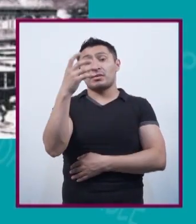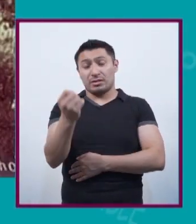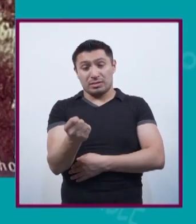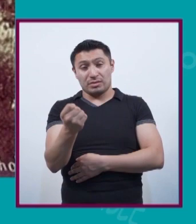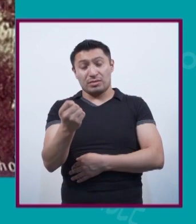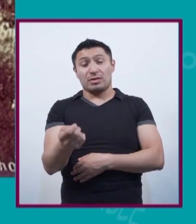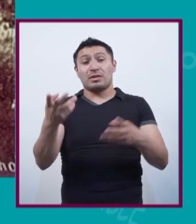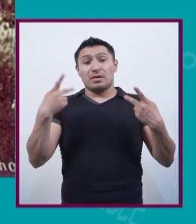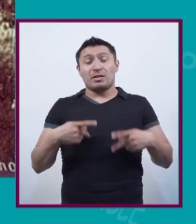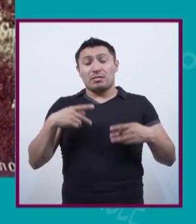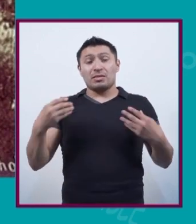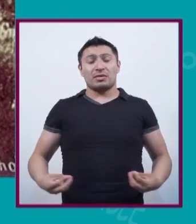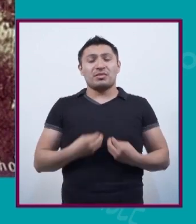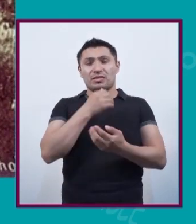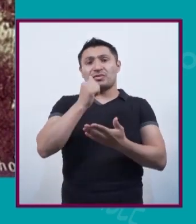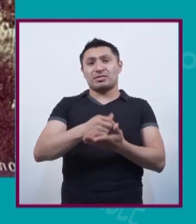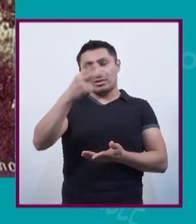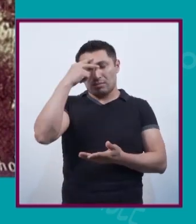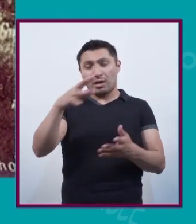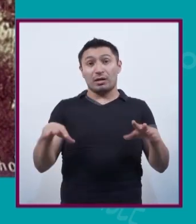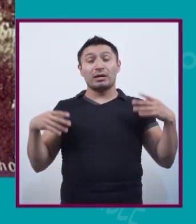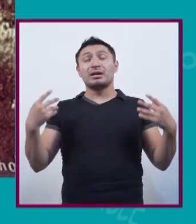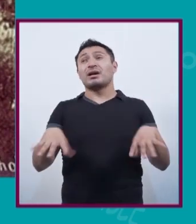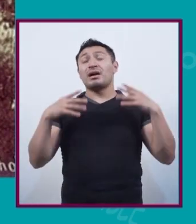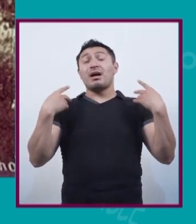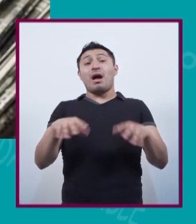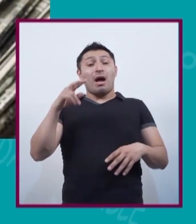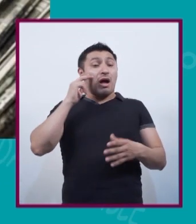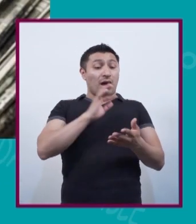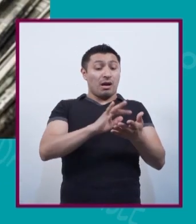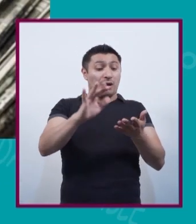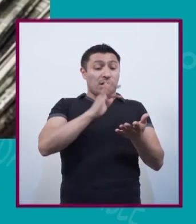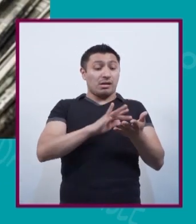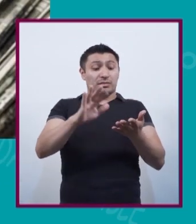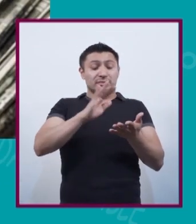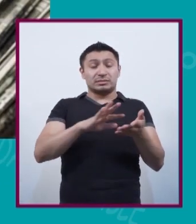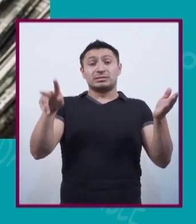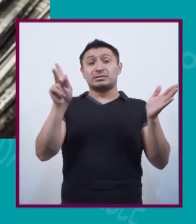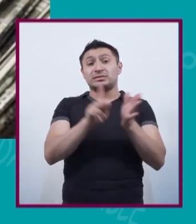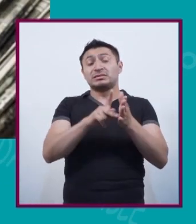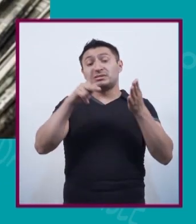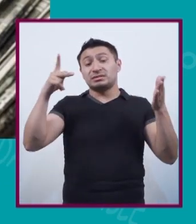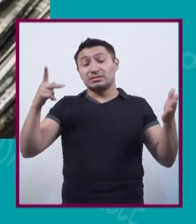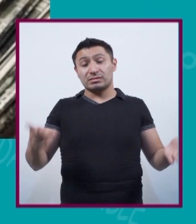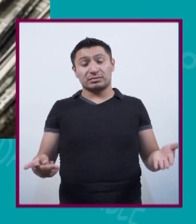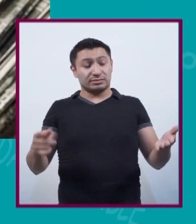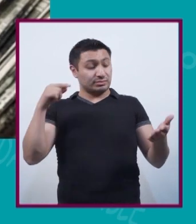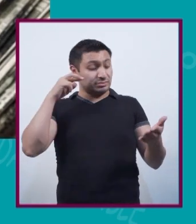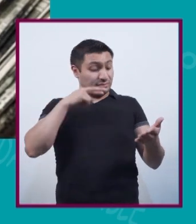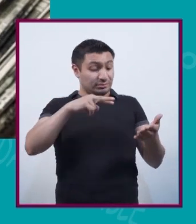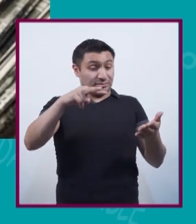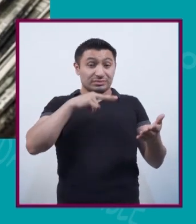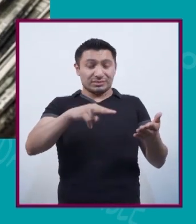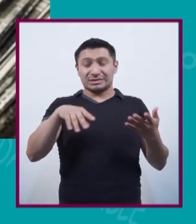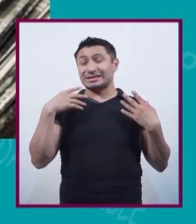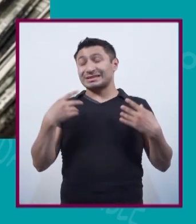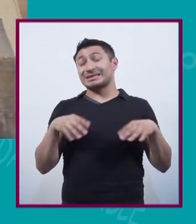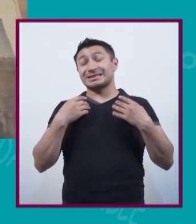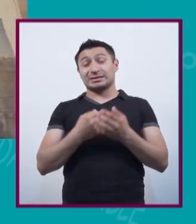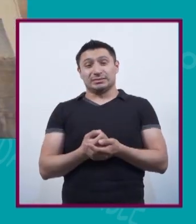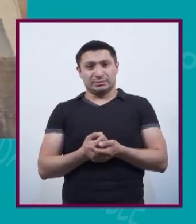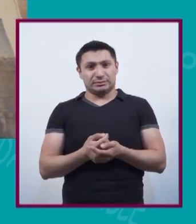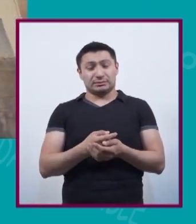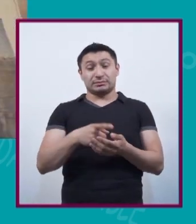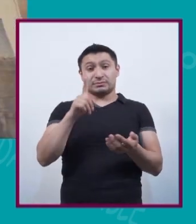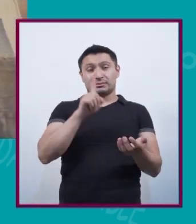los habitantes de la Ciudad de México se estremecieron al leer las páginas interiores de los periódicos que circularon aquel día.